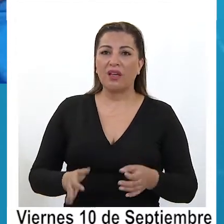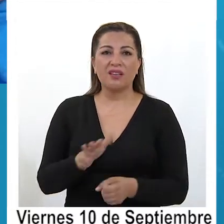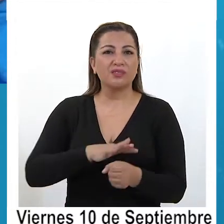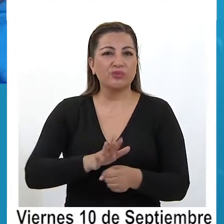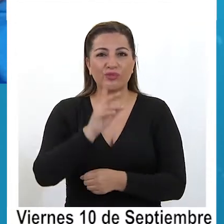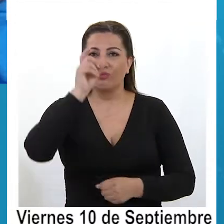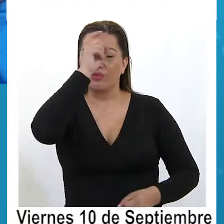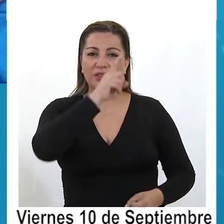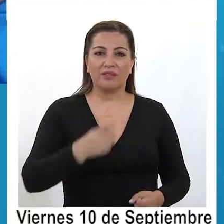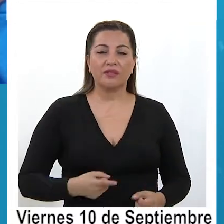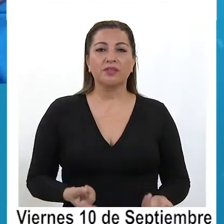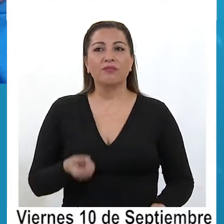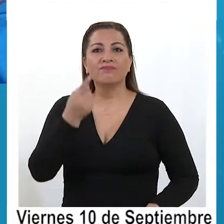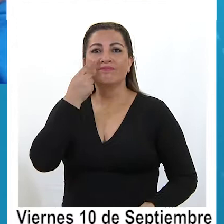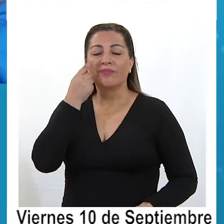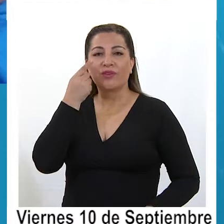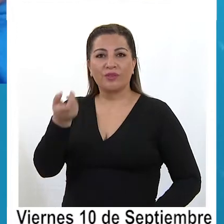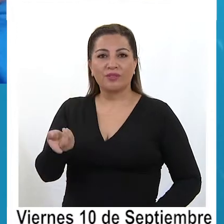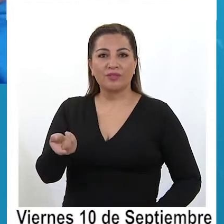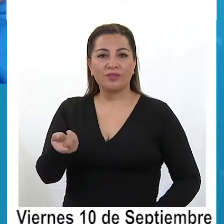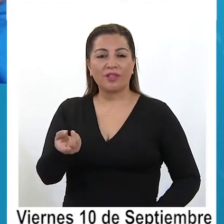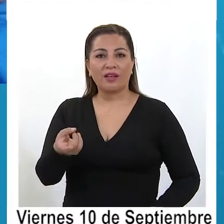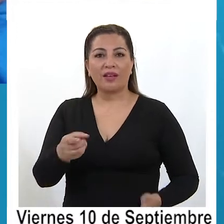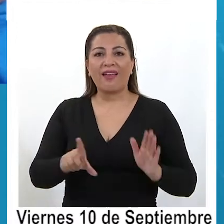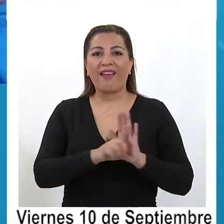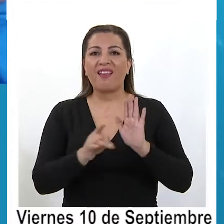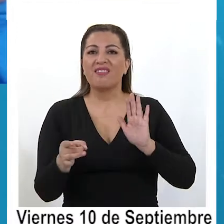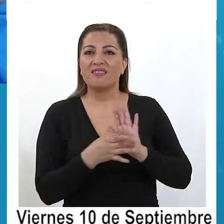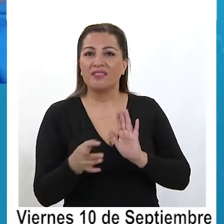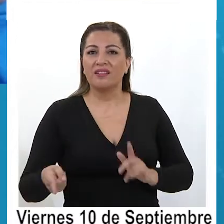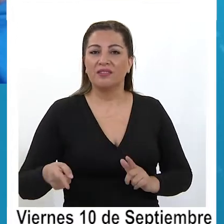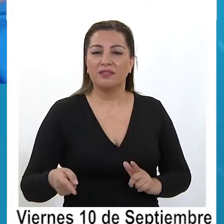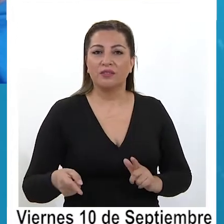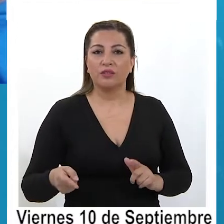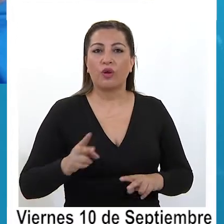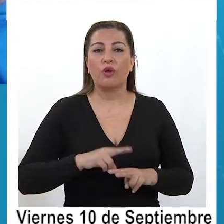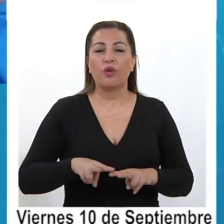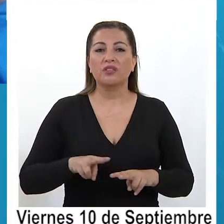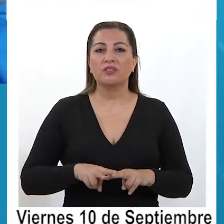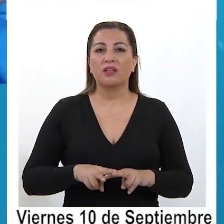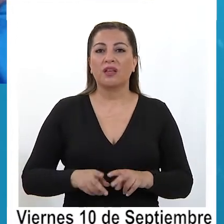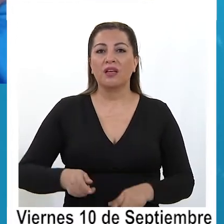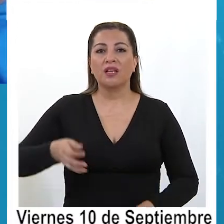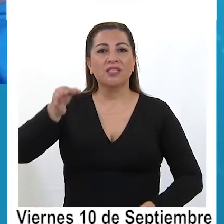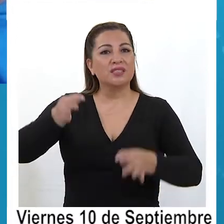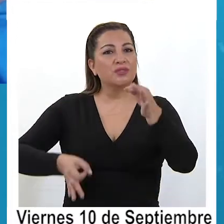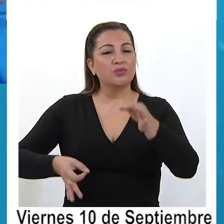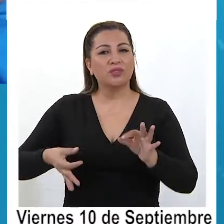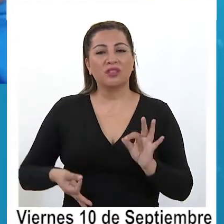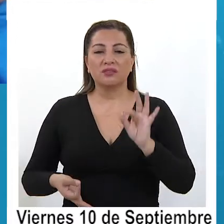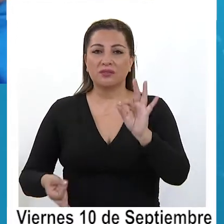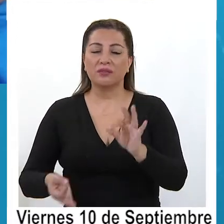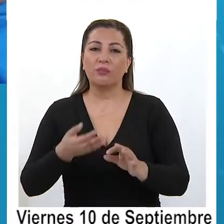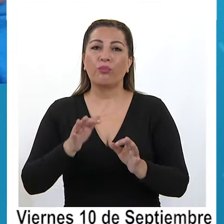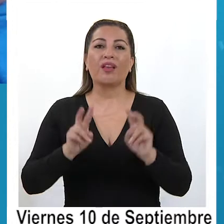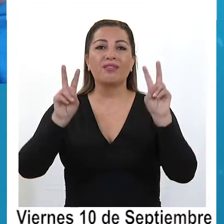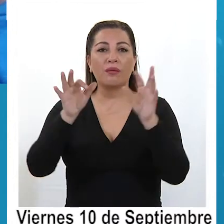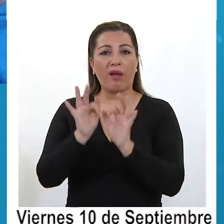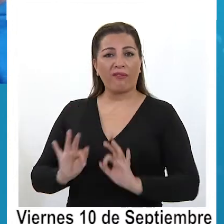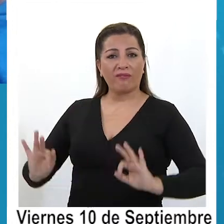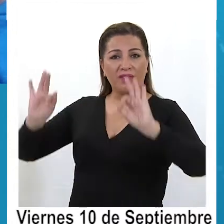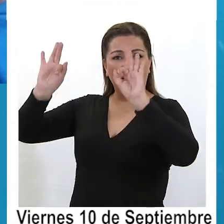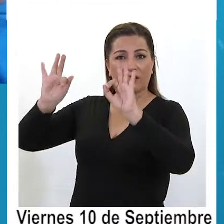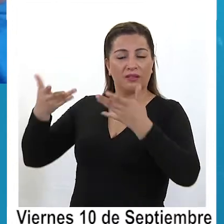difícil poder tipificar bien este delito a la hora de llevar esto a tribunales por parte de la Fiscalía y también por parte de la BITRAP?